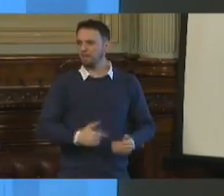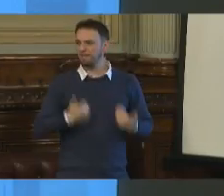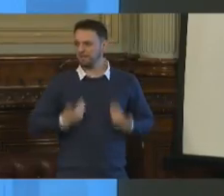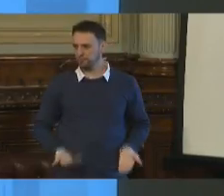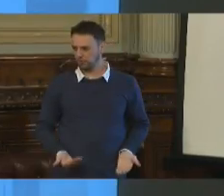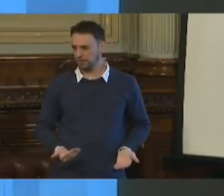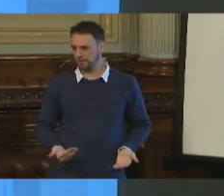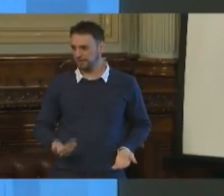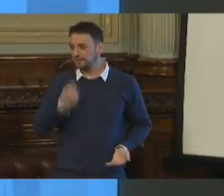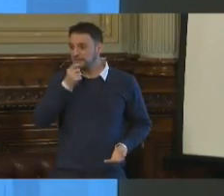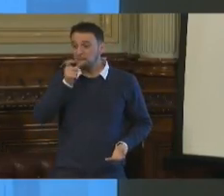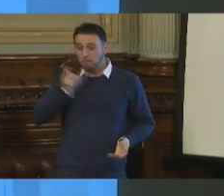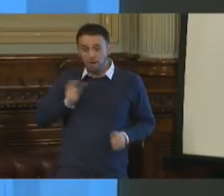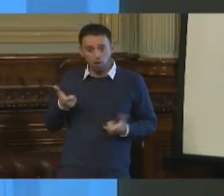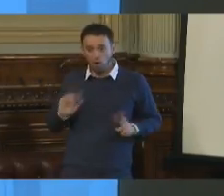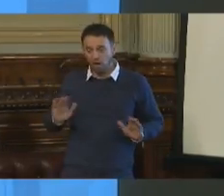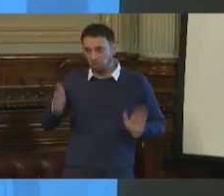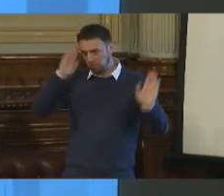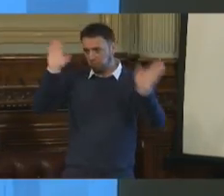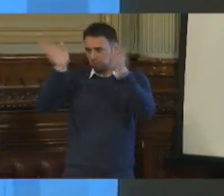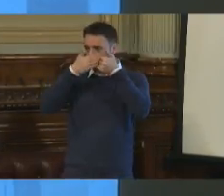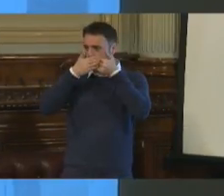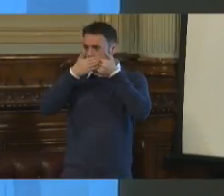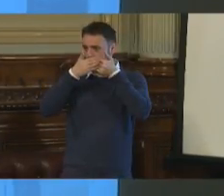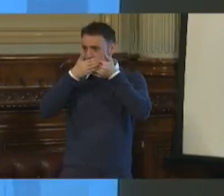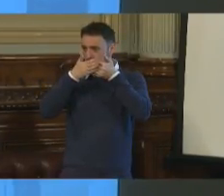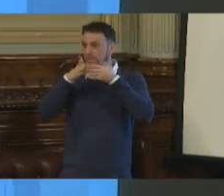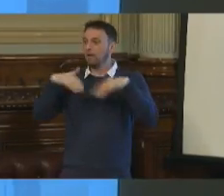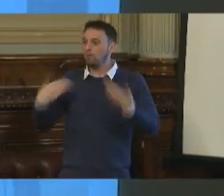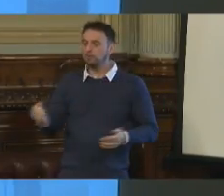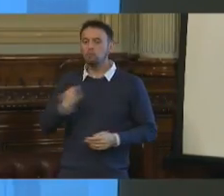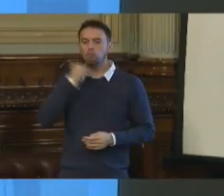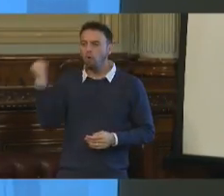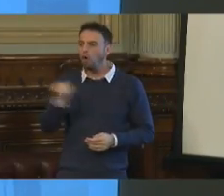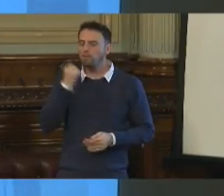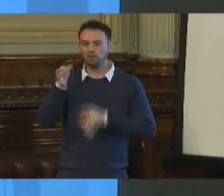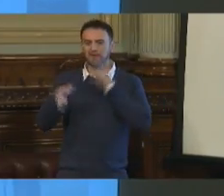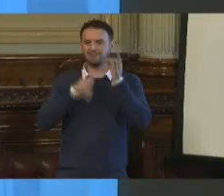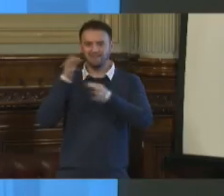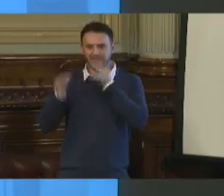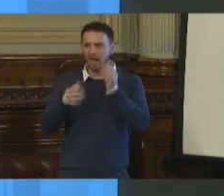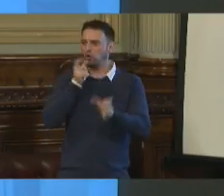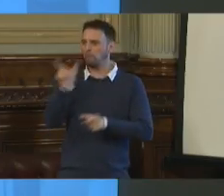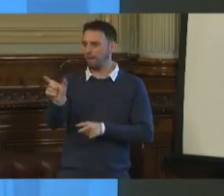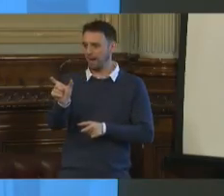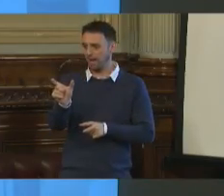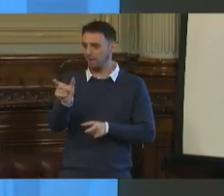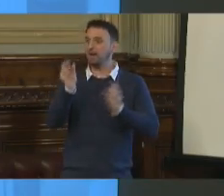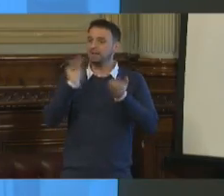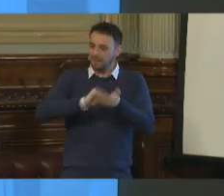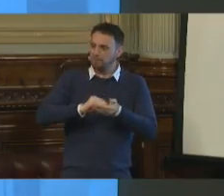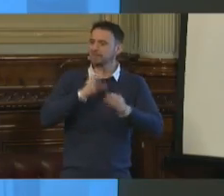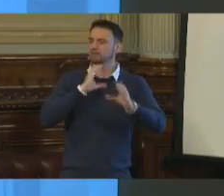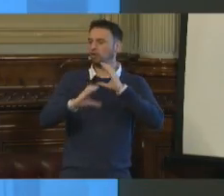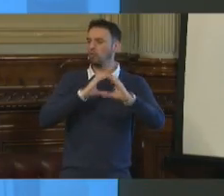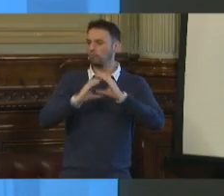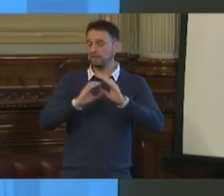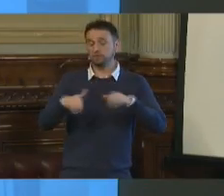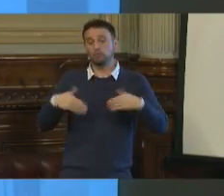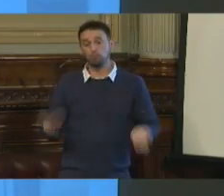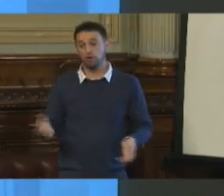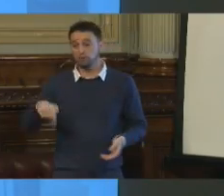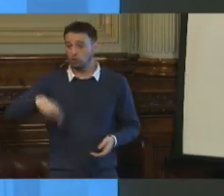y podamos alcanzar nuestro máximo potencial esta es la importancia que tiene la palabra y que tiene la comunicación